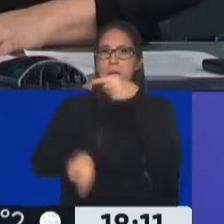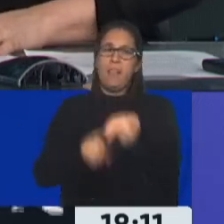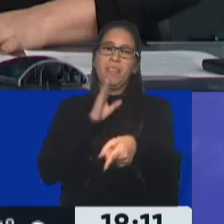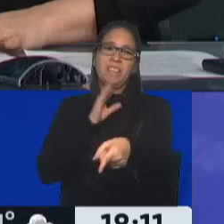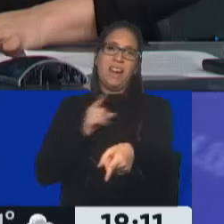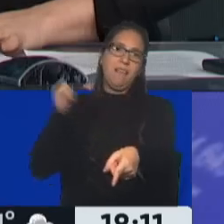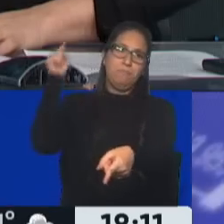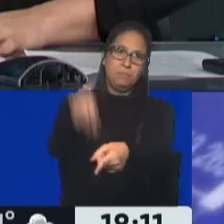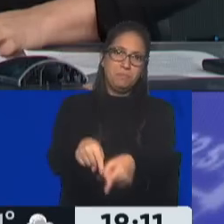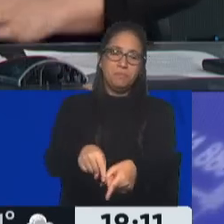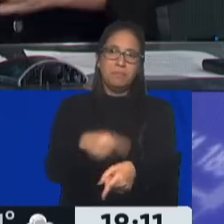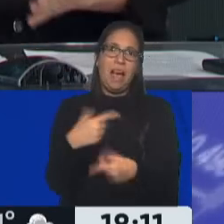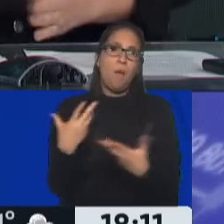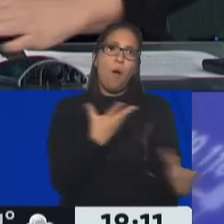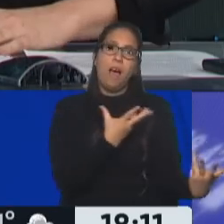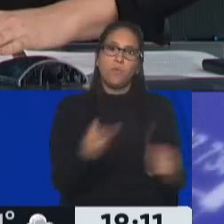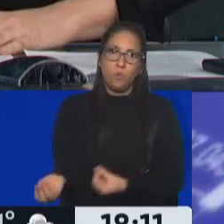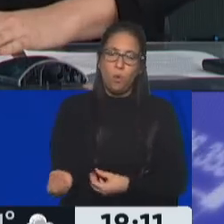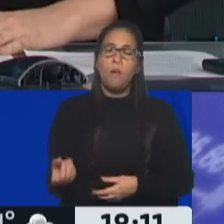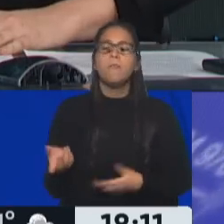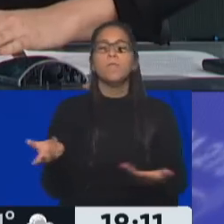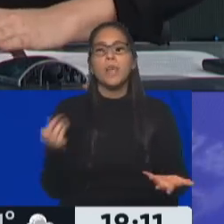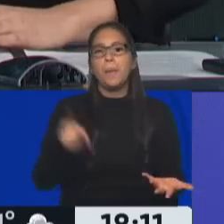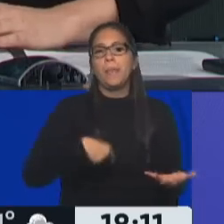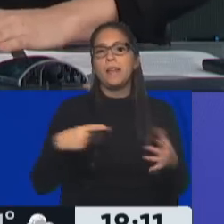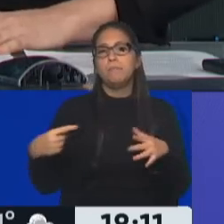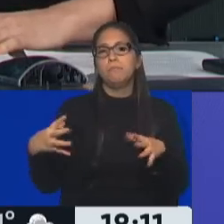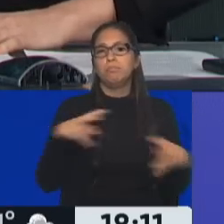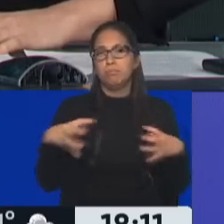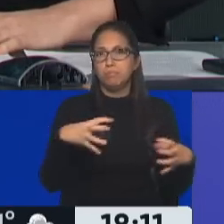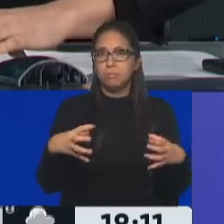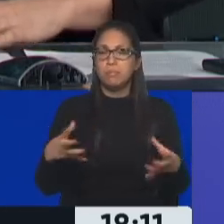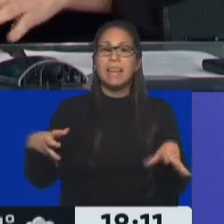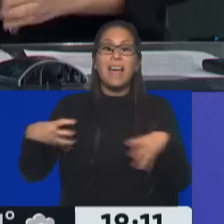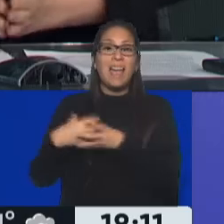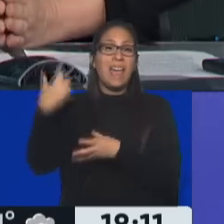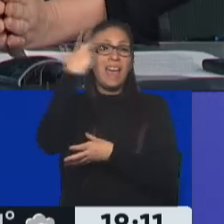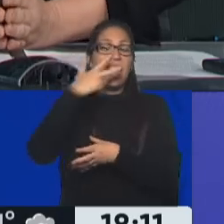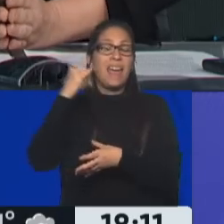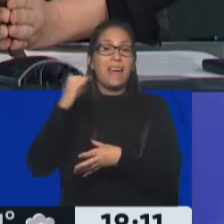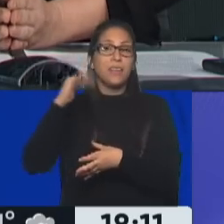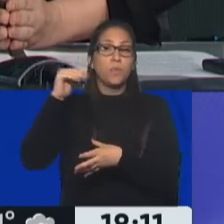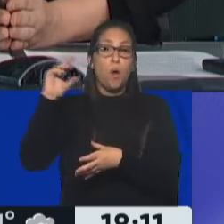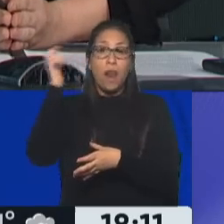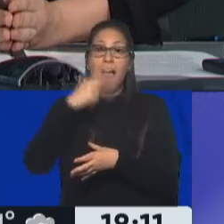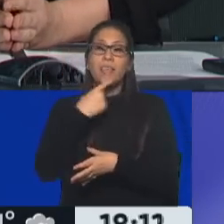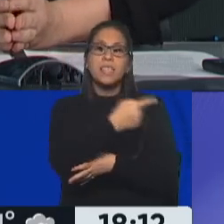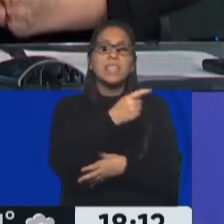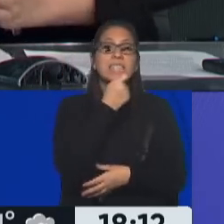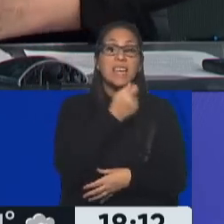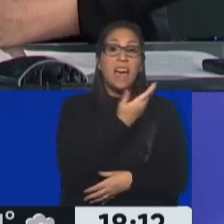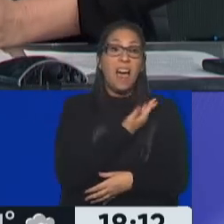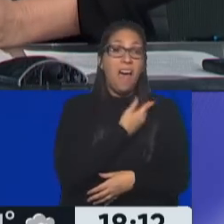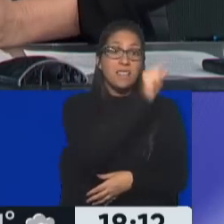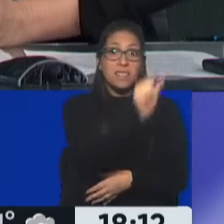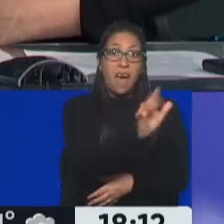Digamos que, bueno, esto por supuesto es lo que genera mayor tensión, porque además es un Hezbollah que dice, en el momento en el que haya un cese al fuego en la Franja de Gaza,